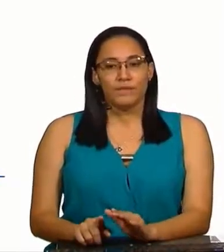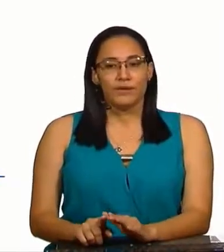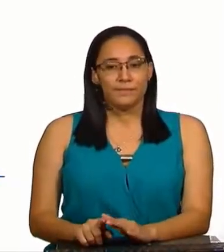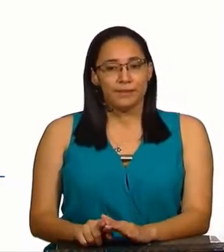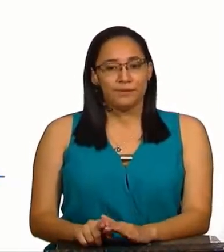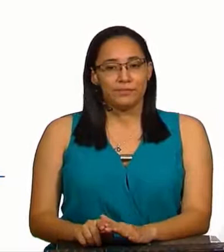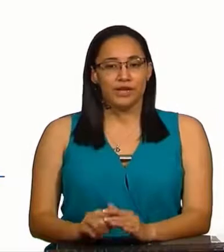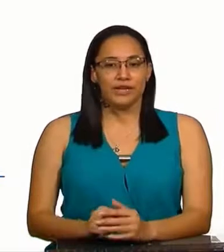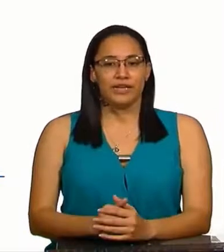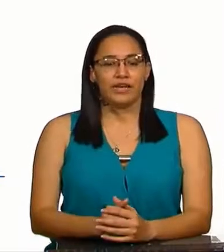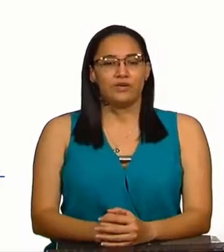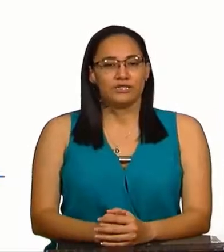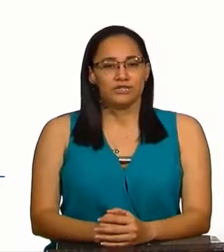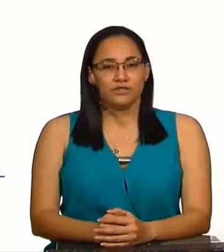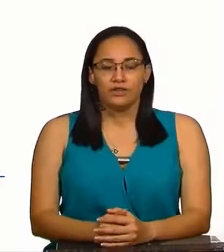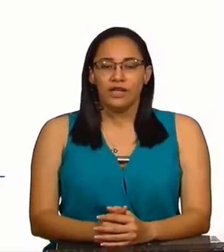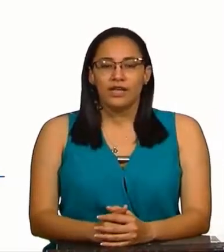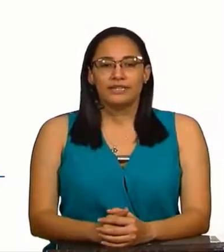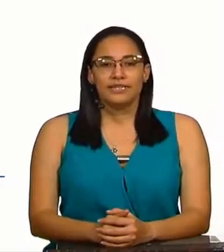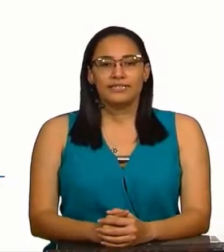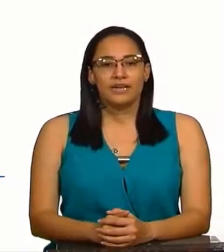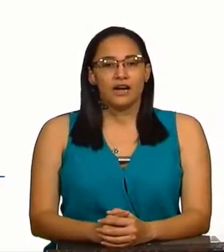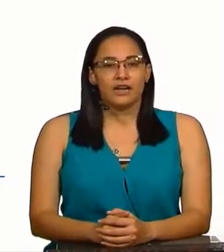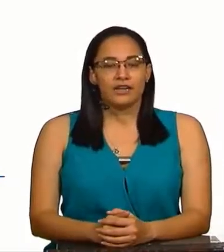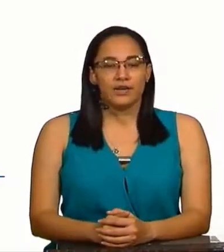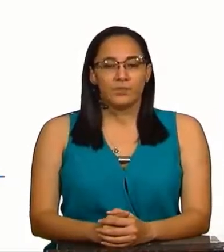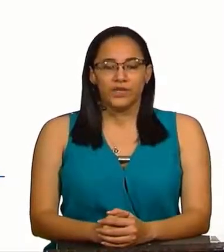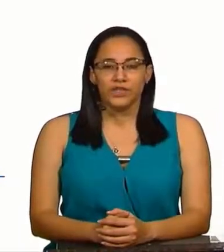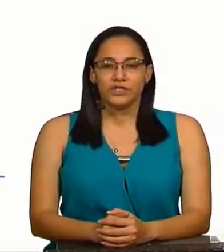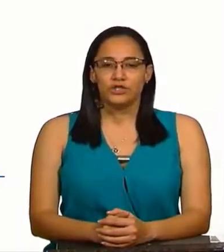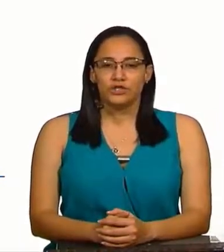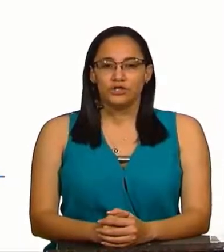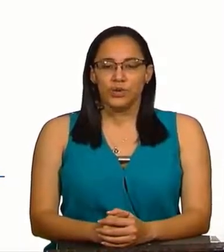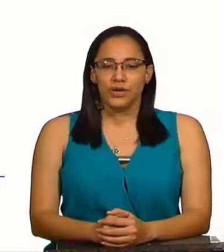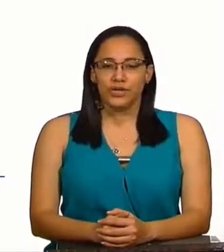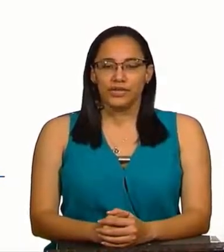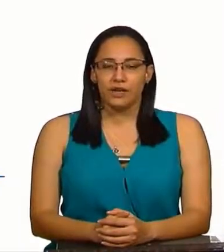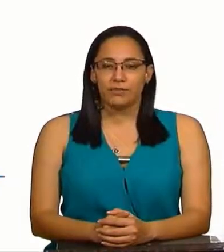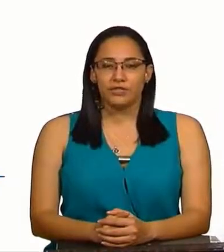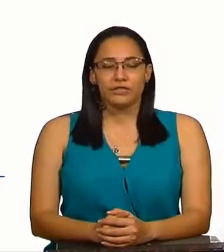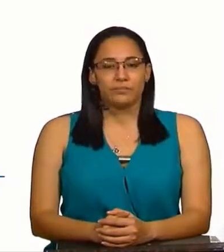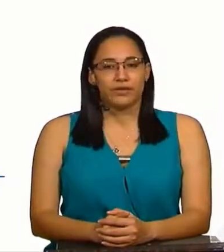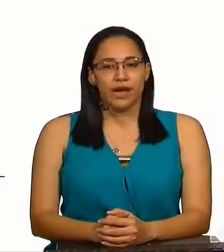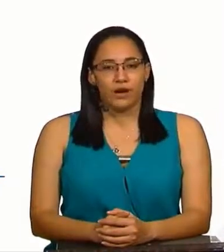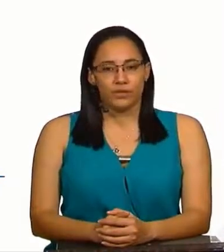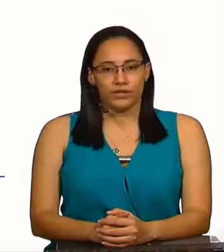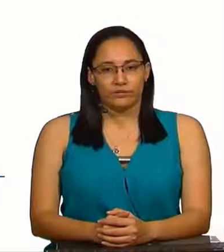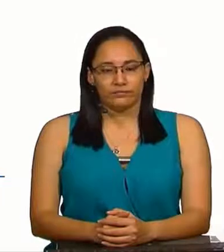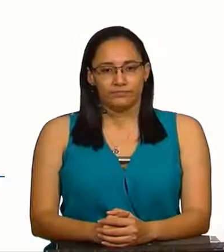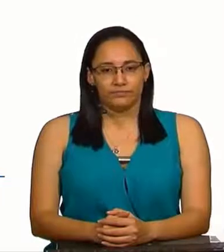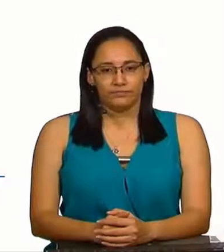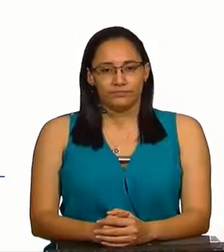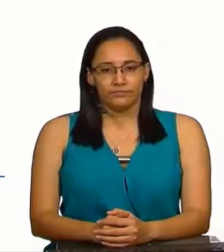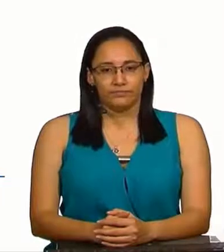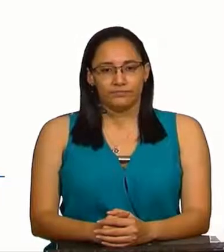bien, una vez más vamos a leer la oración. This car can reach 220 kilometers per hour.